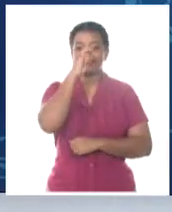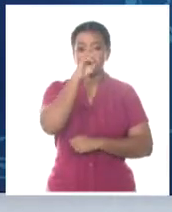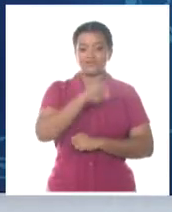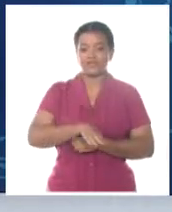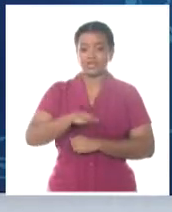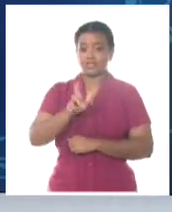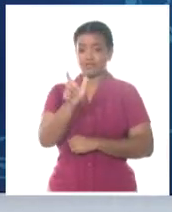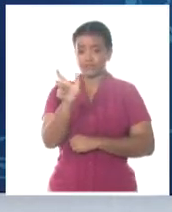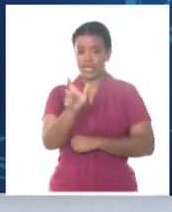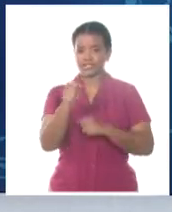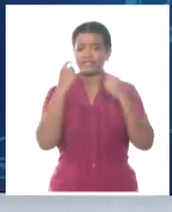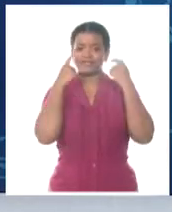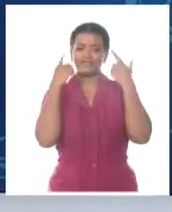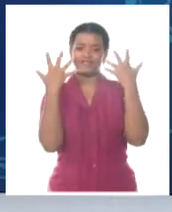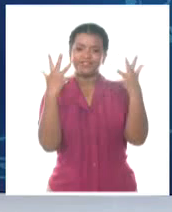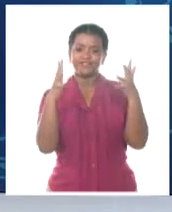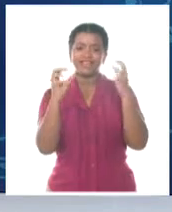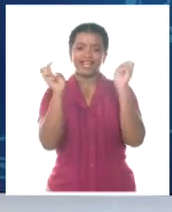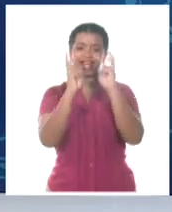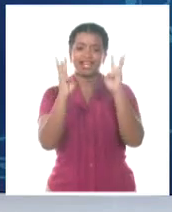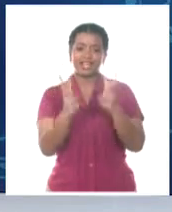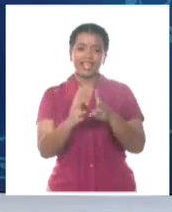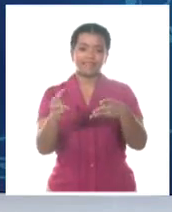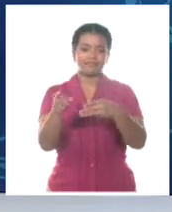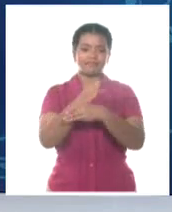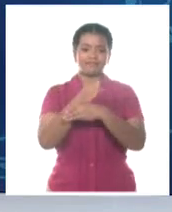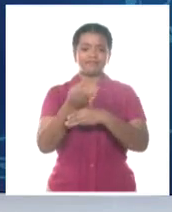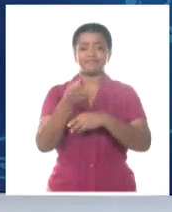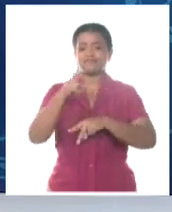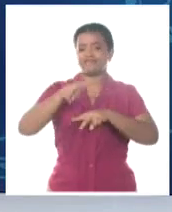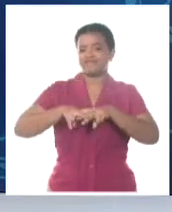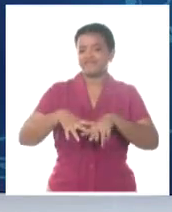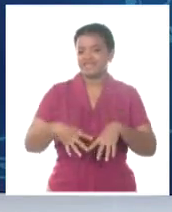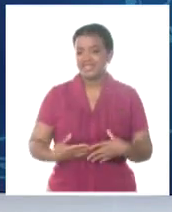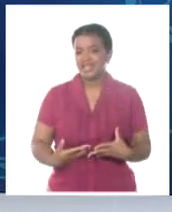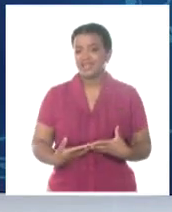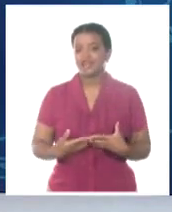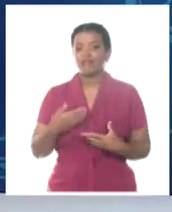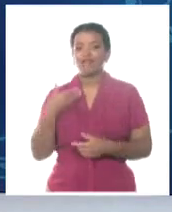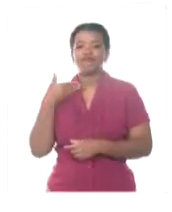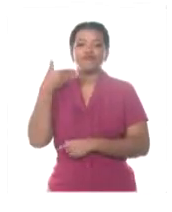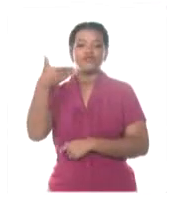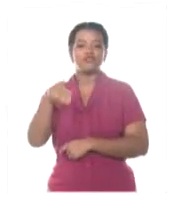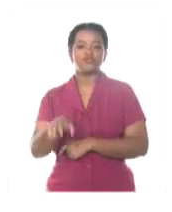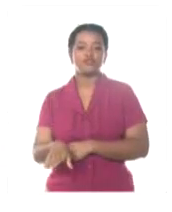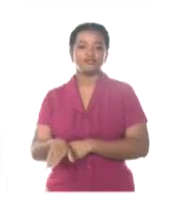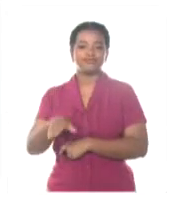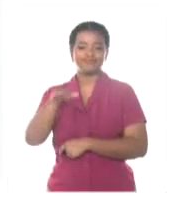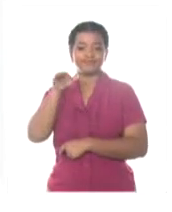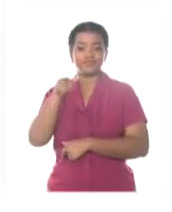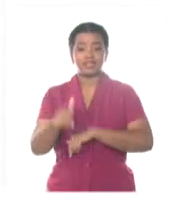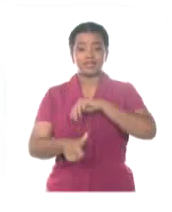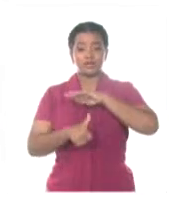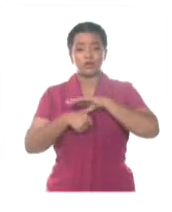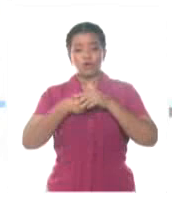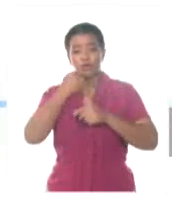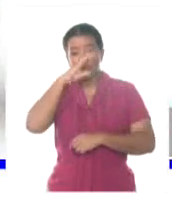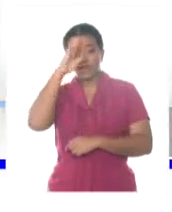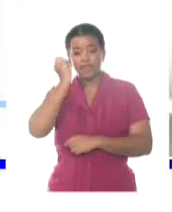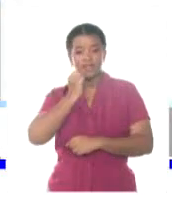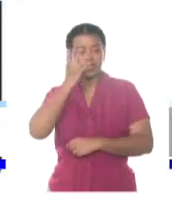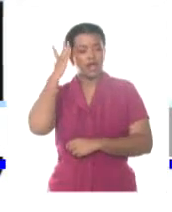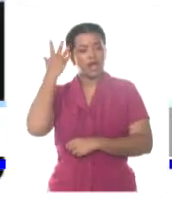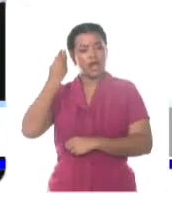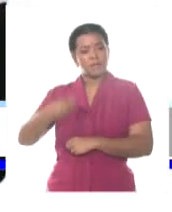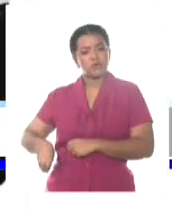las felicitaciones en redes sociales con la etiqueta Creciendo al Futuro. El presidente cubano Miguel Díaz-Canel Bermúdez aprovechó la ocasión